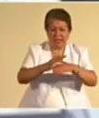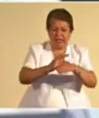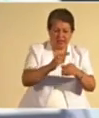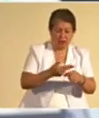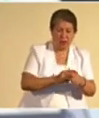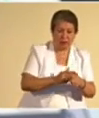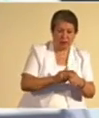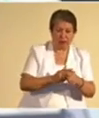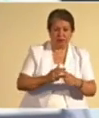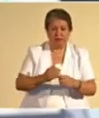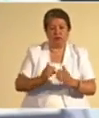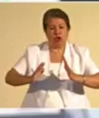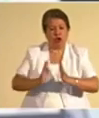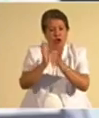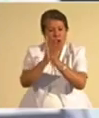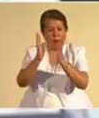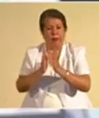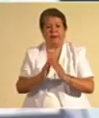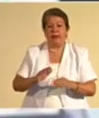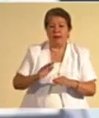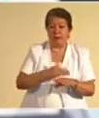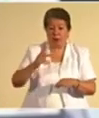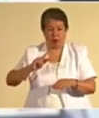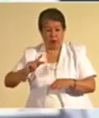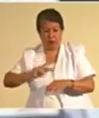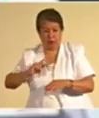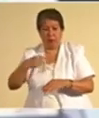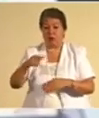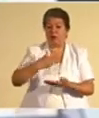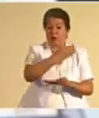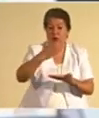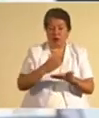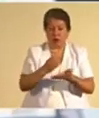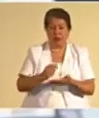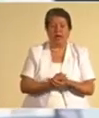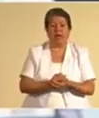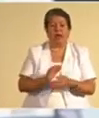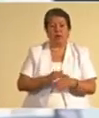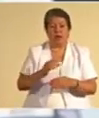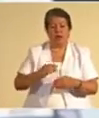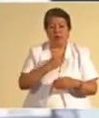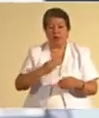compita por mí y por su ciudad, el municipio más grande.